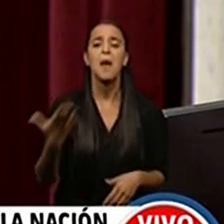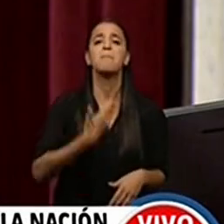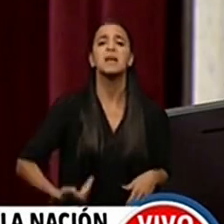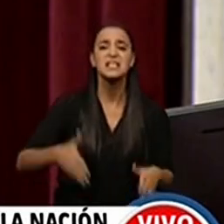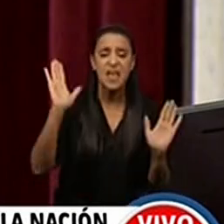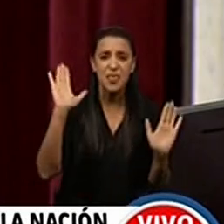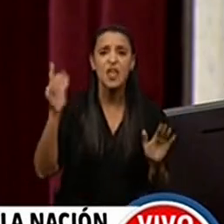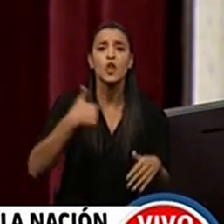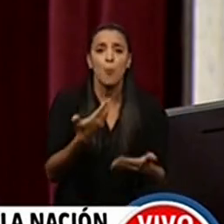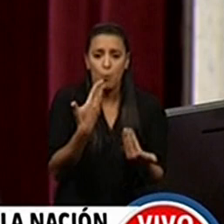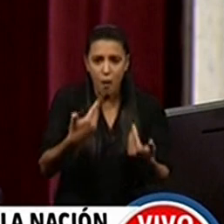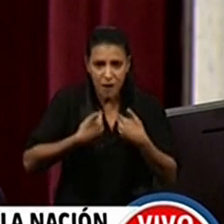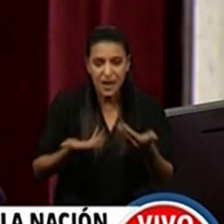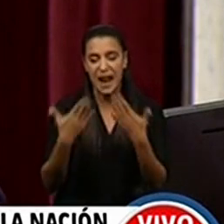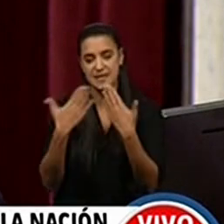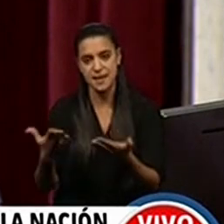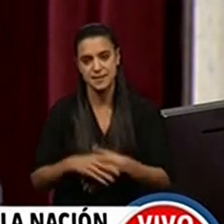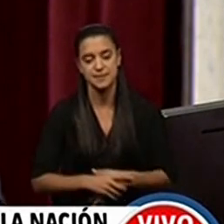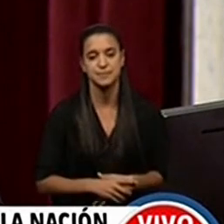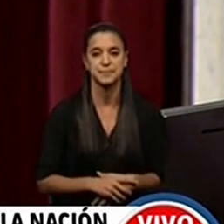Presidente, sí, diputada, estoy en uso de la Cerruti. Palabra. Gracias.